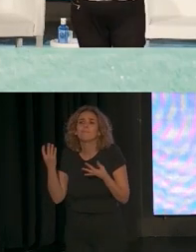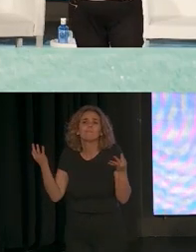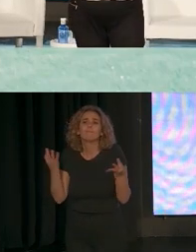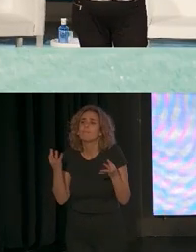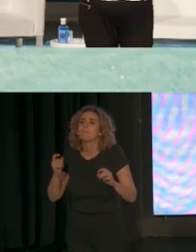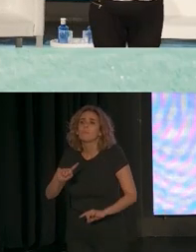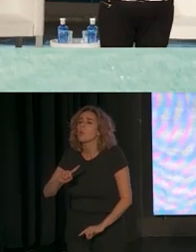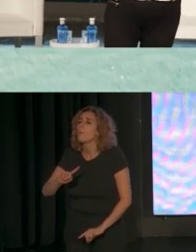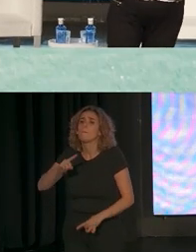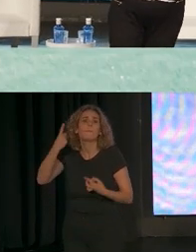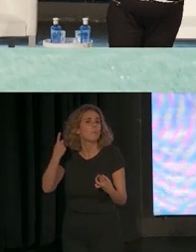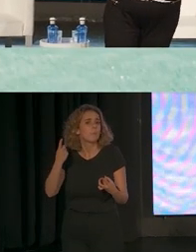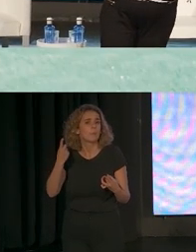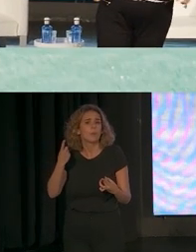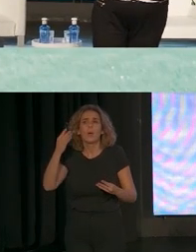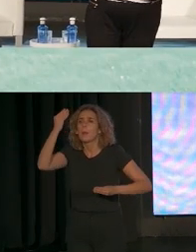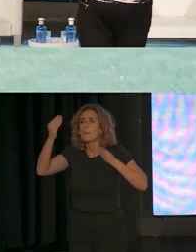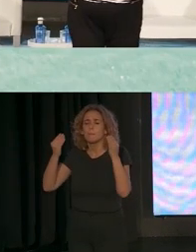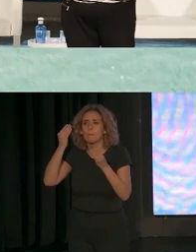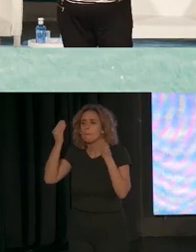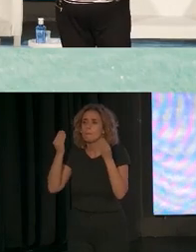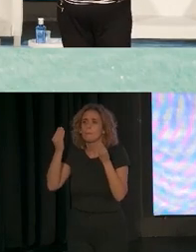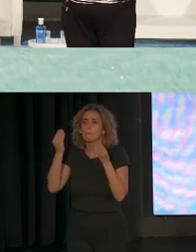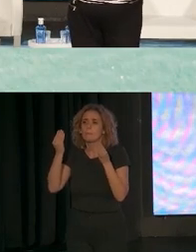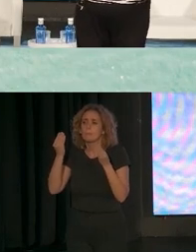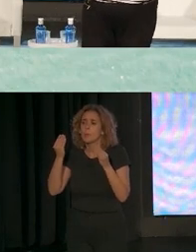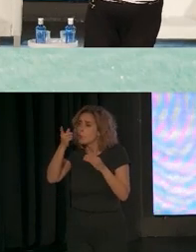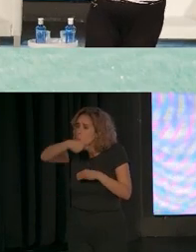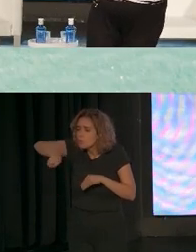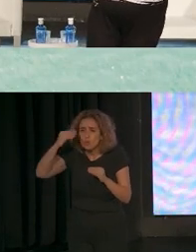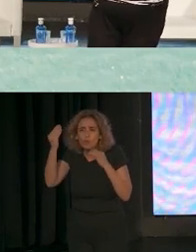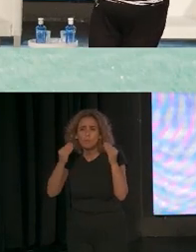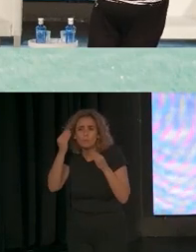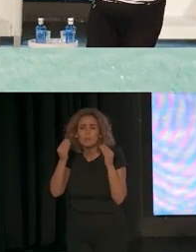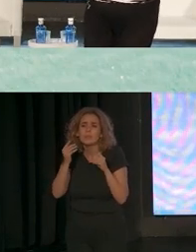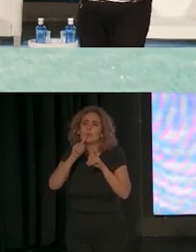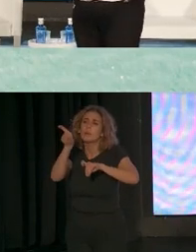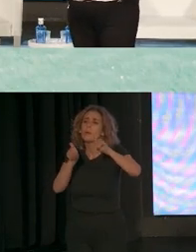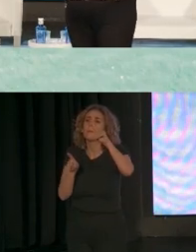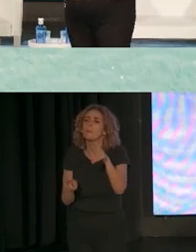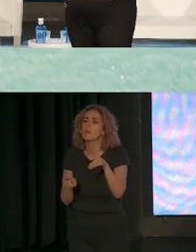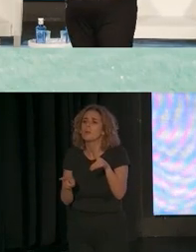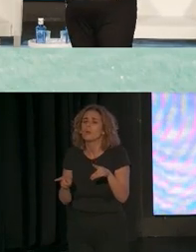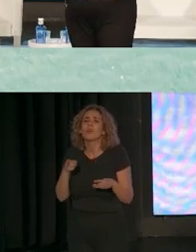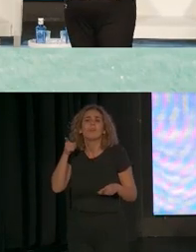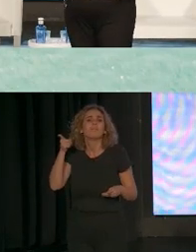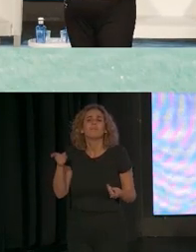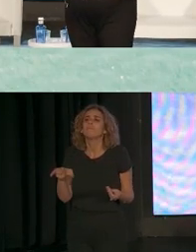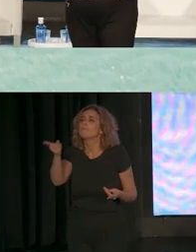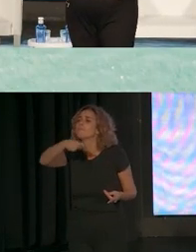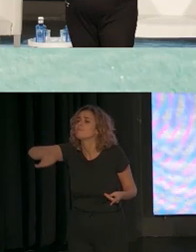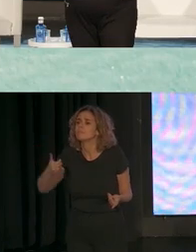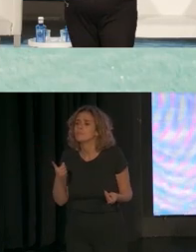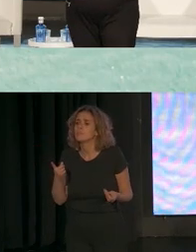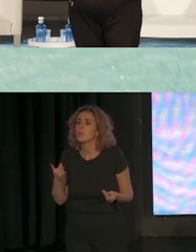lo primero que reflexionemos sobre una que reflexioné sobre una pregunta qué es lo que más te gusta